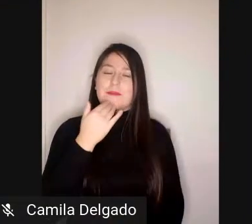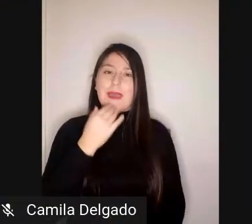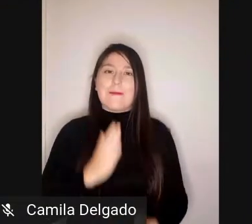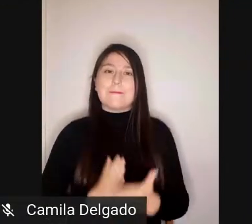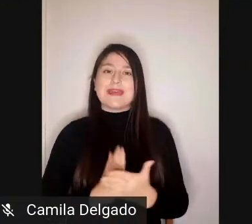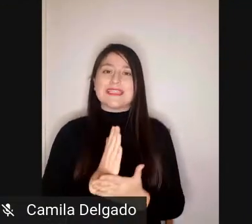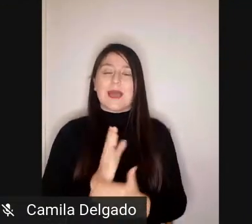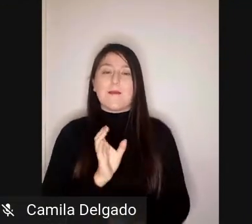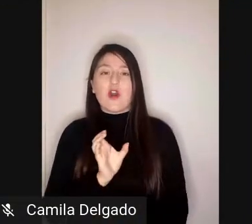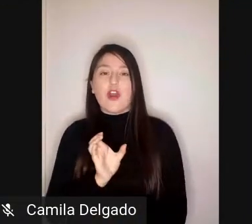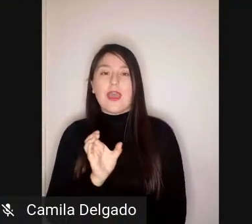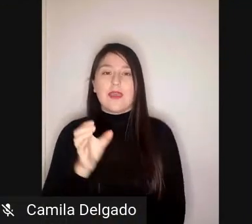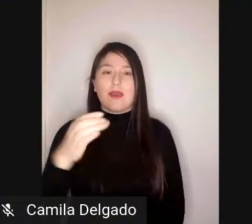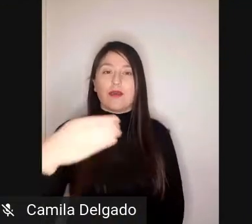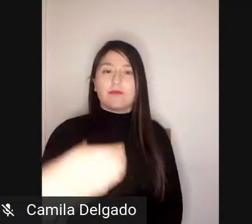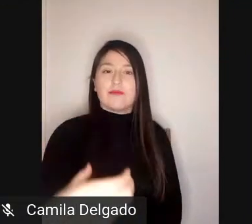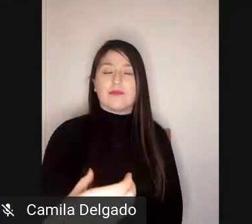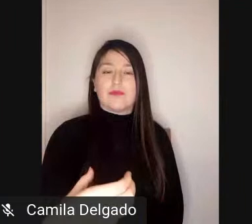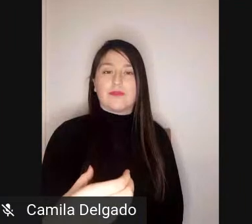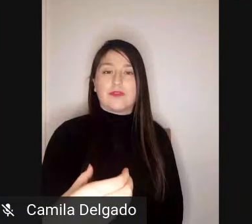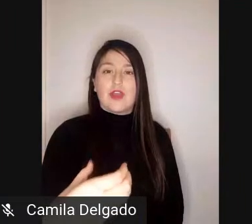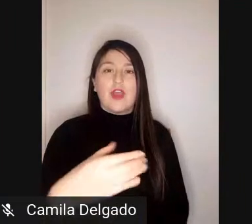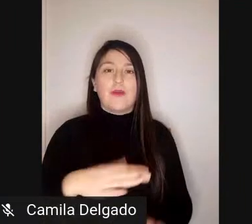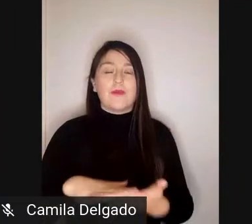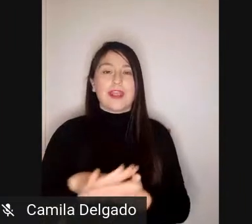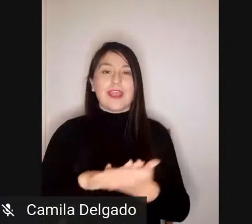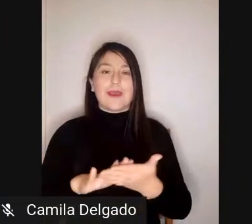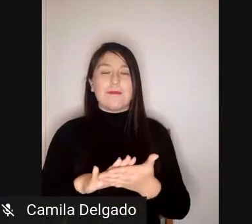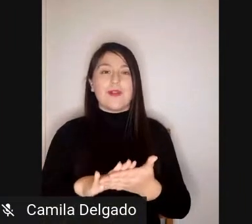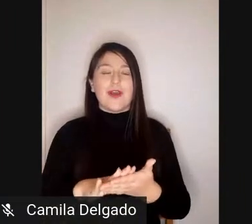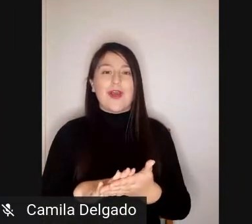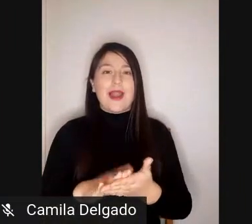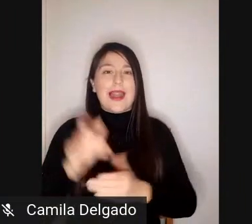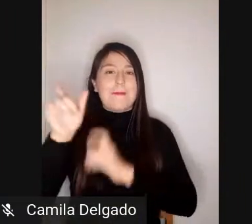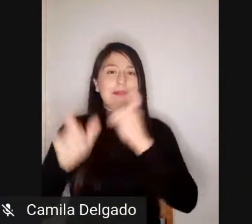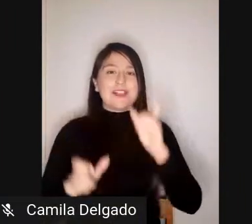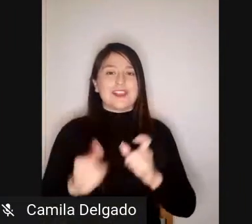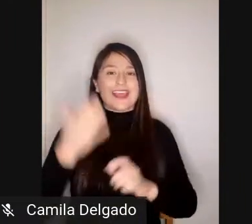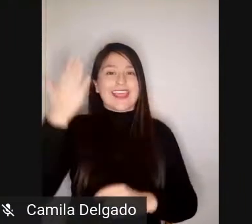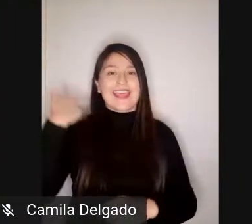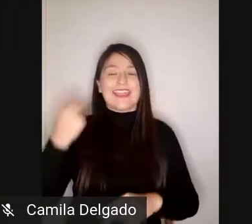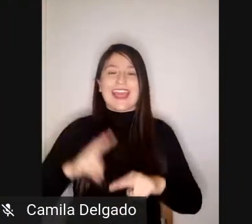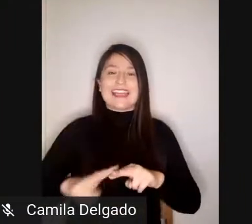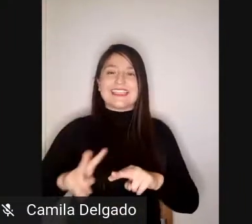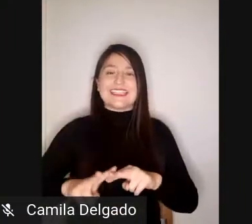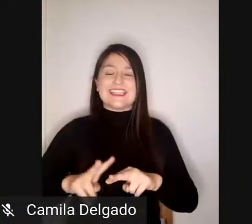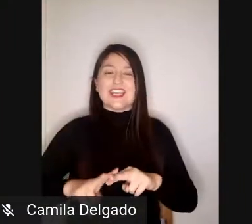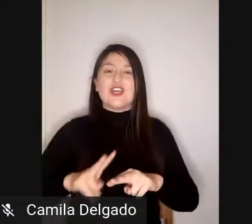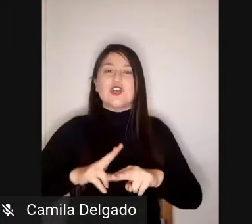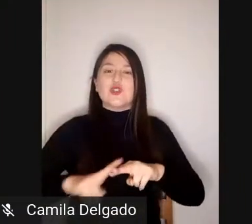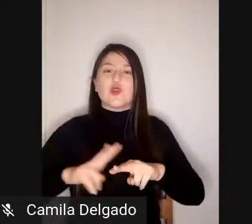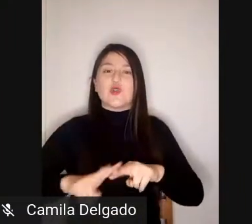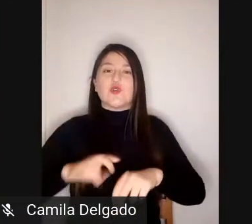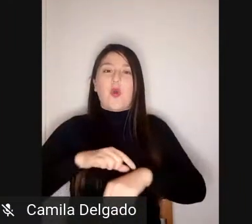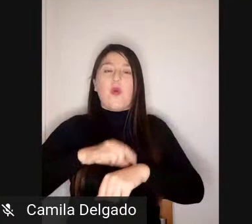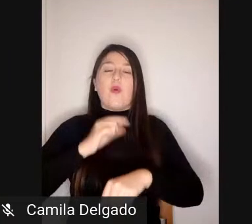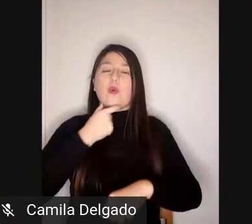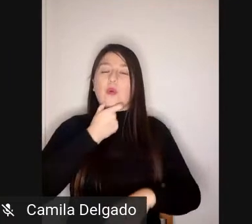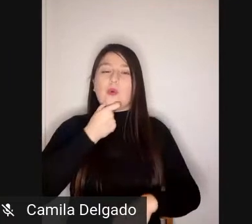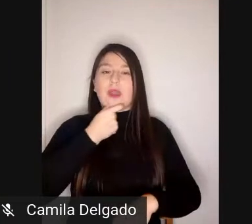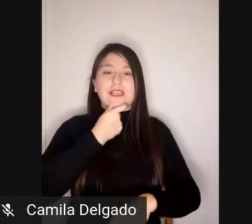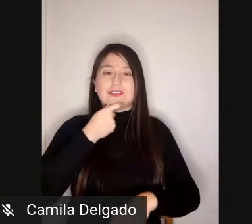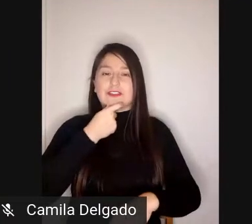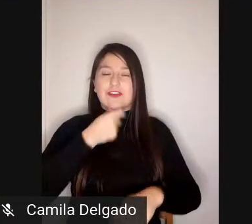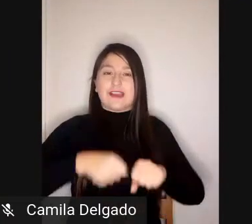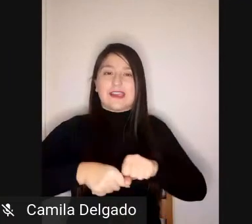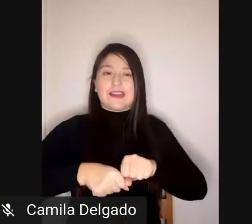antiguas que tenían los componentes de hueso. Entonces ahí se generan intercambios culturales muy bonitos, pero siempre creo que